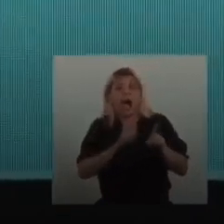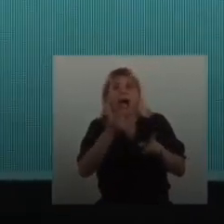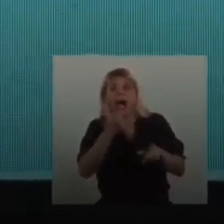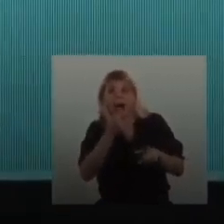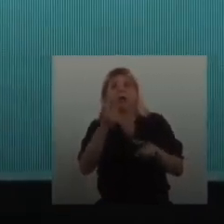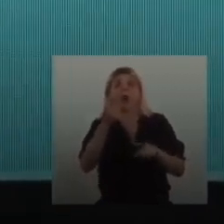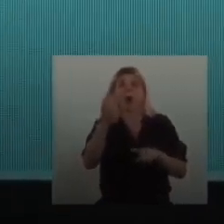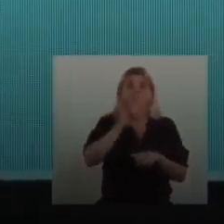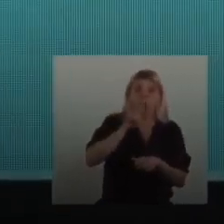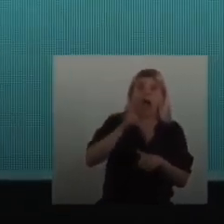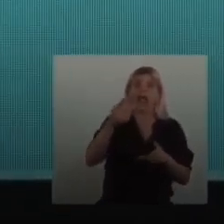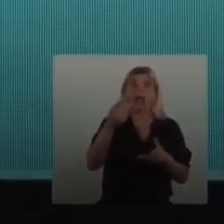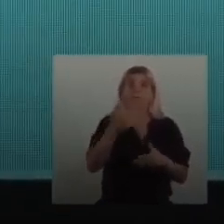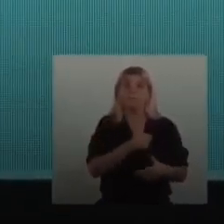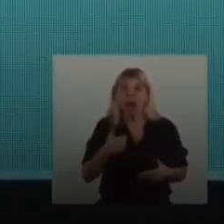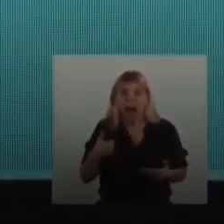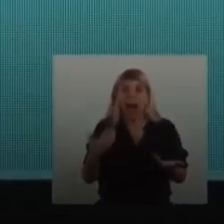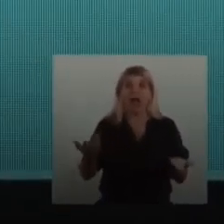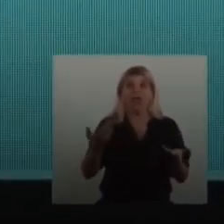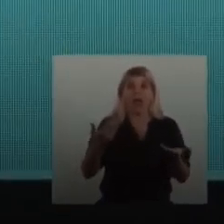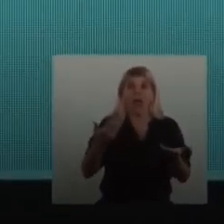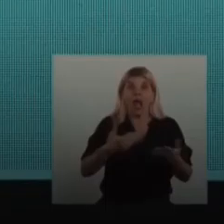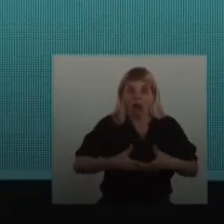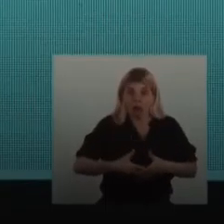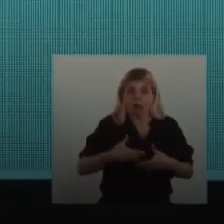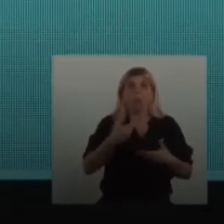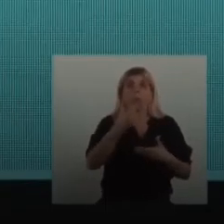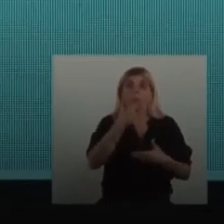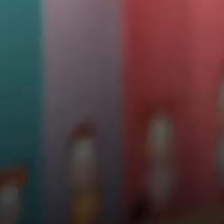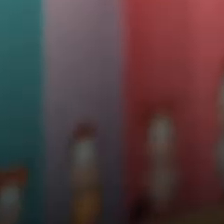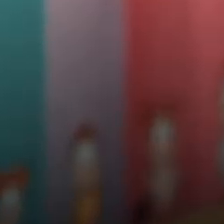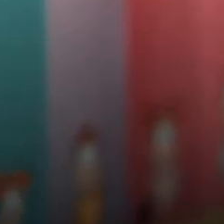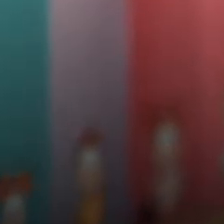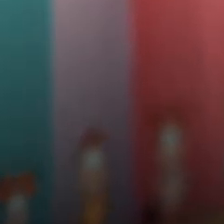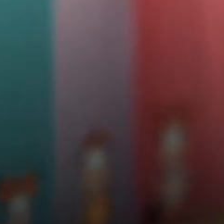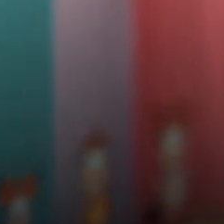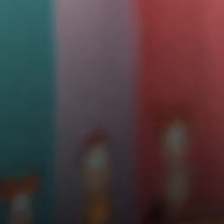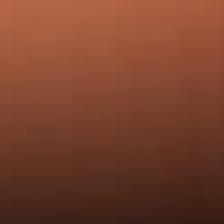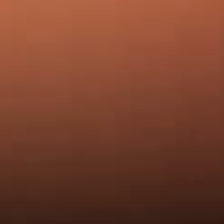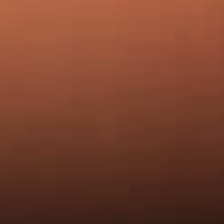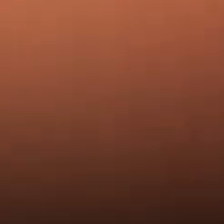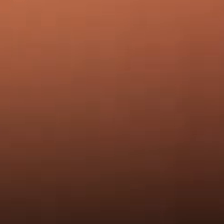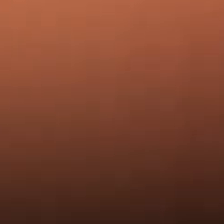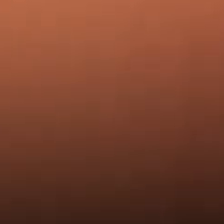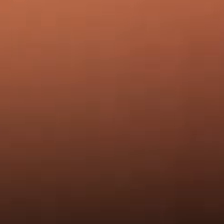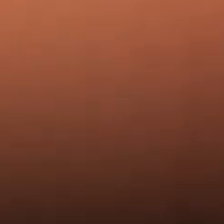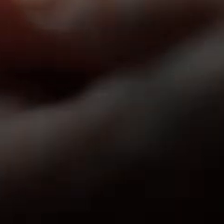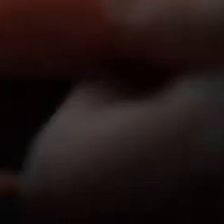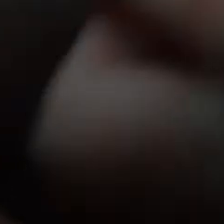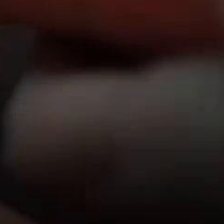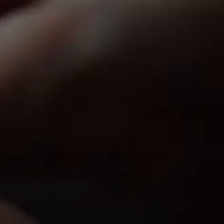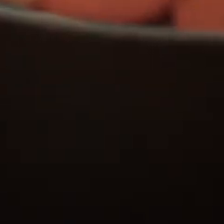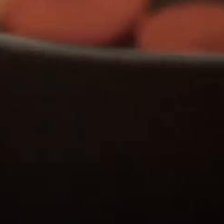sabía si podía hacer frente al costo médico que significa enfrentar un embarazo o al costo que significa